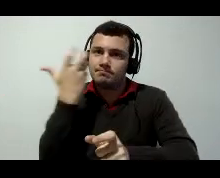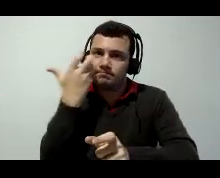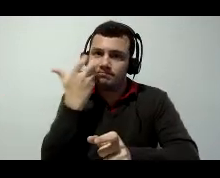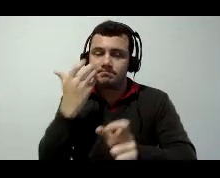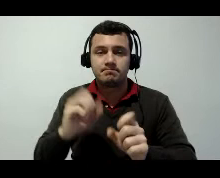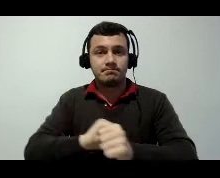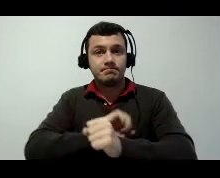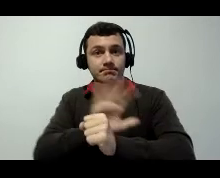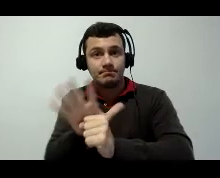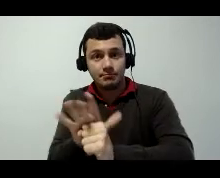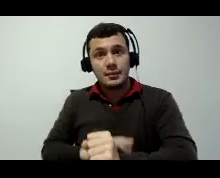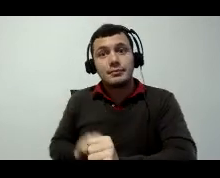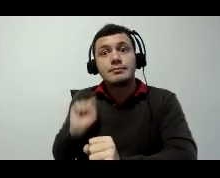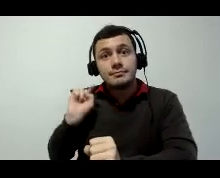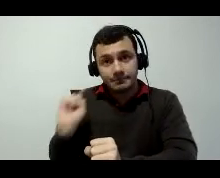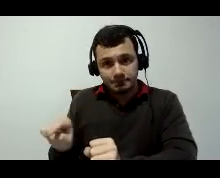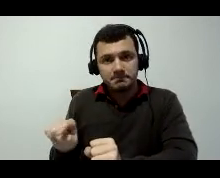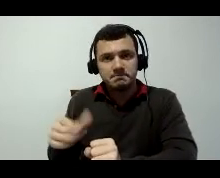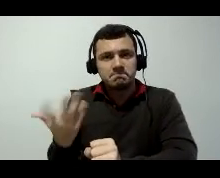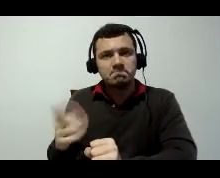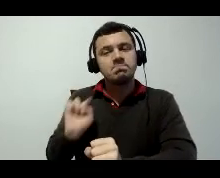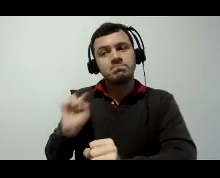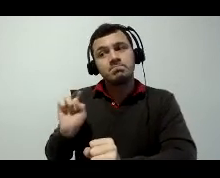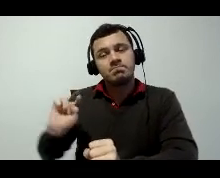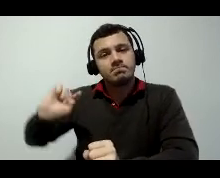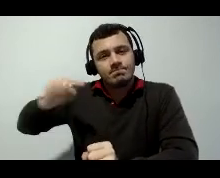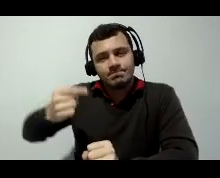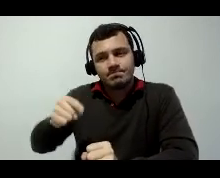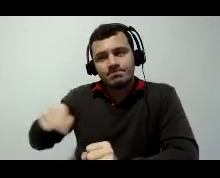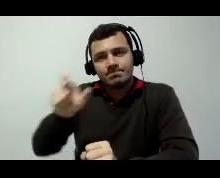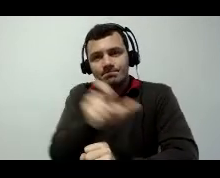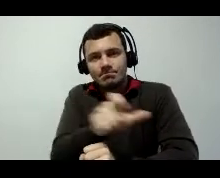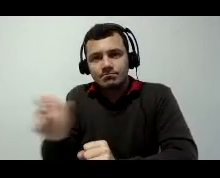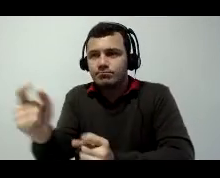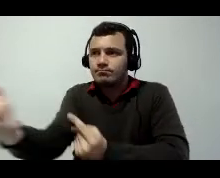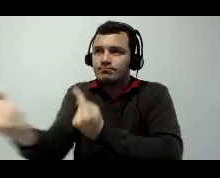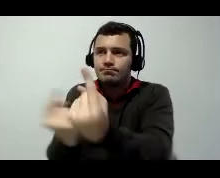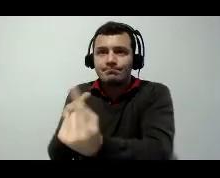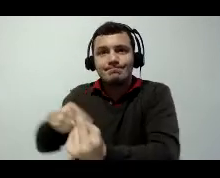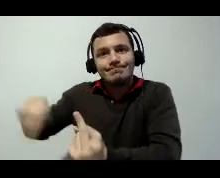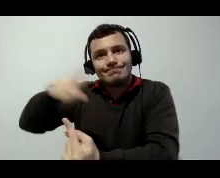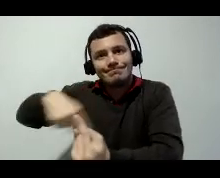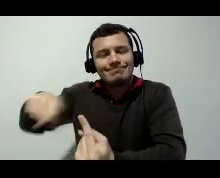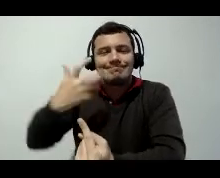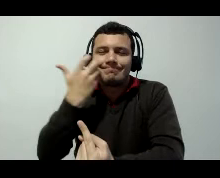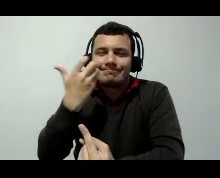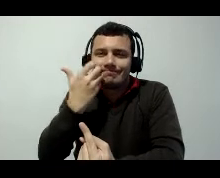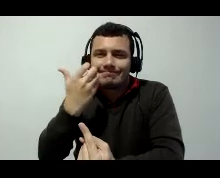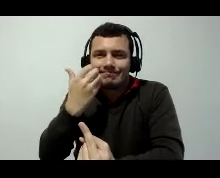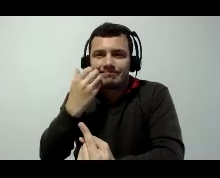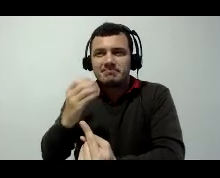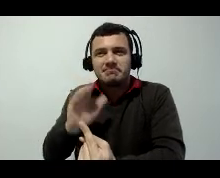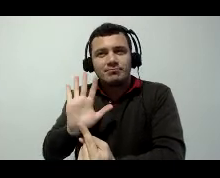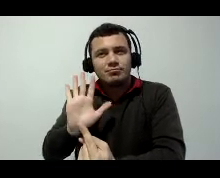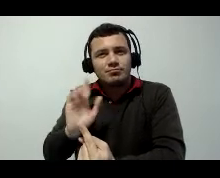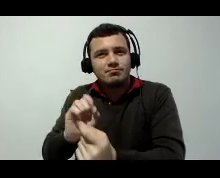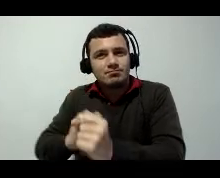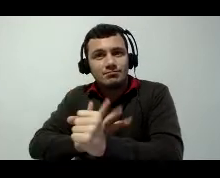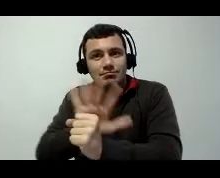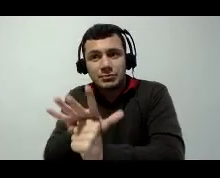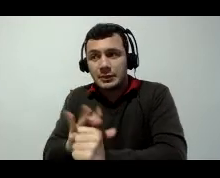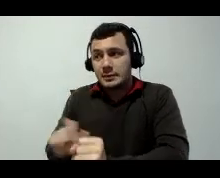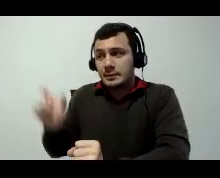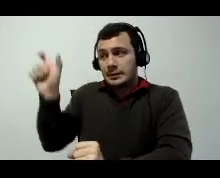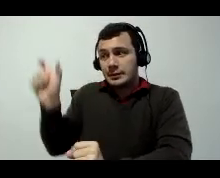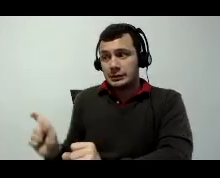que es a donde me va a llegar primariamente la atención de estos pacientes o donde se van a sostener sus estancias. El trabajador de la salud va a